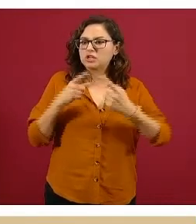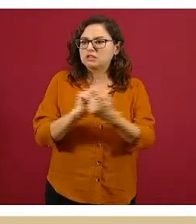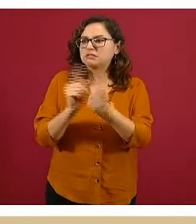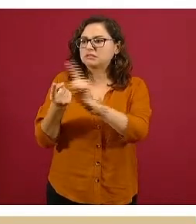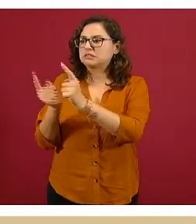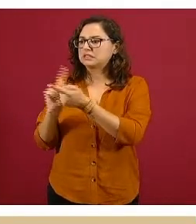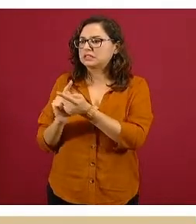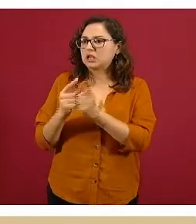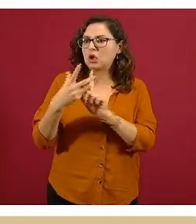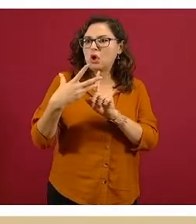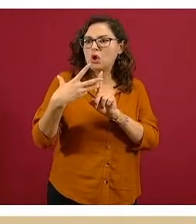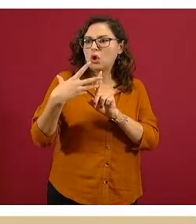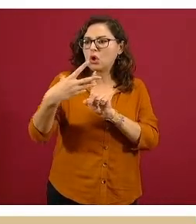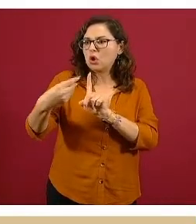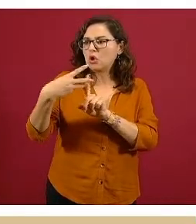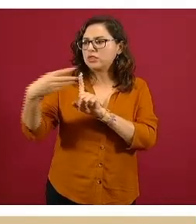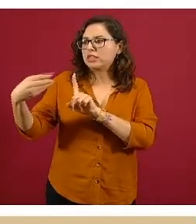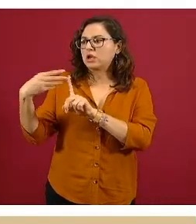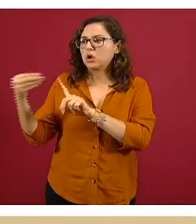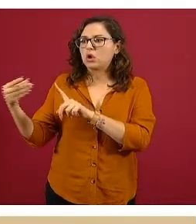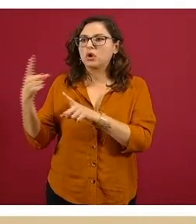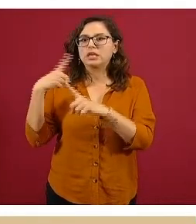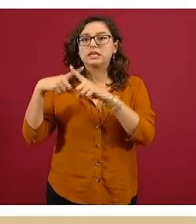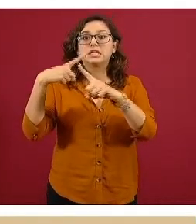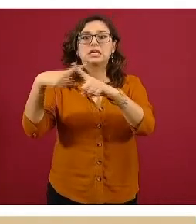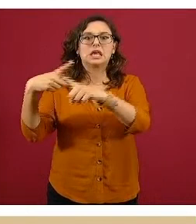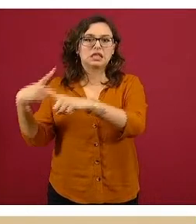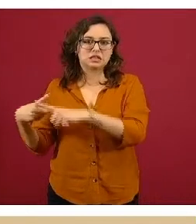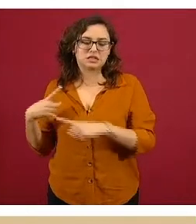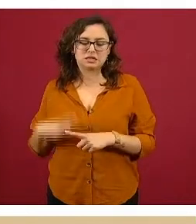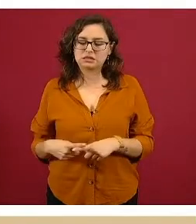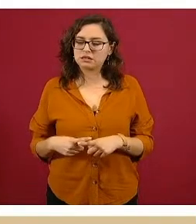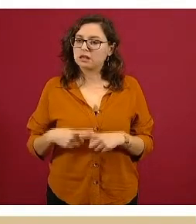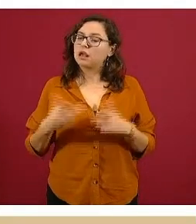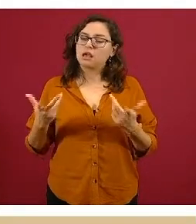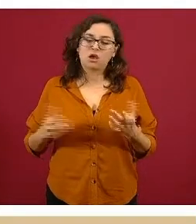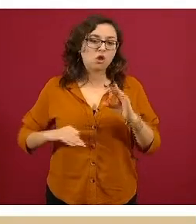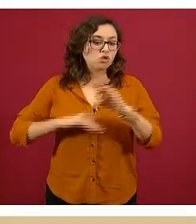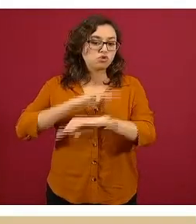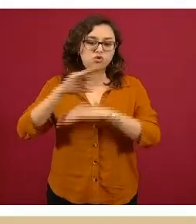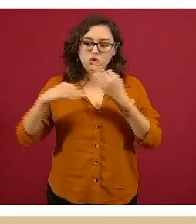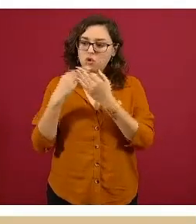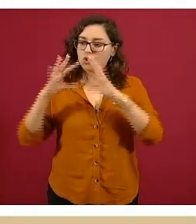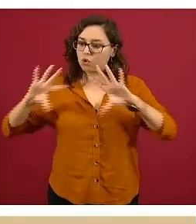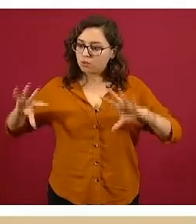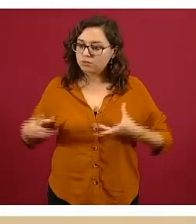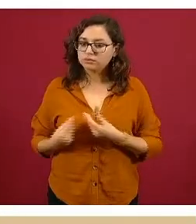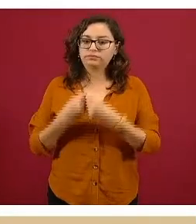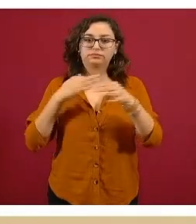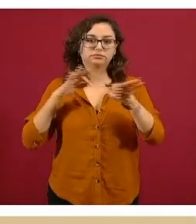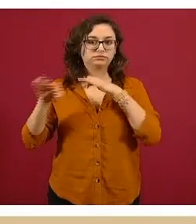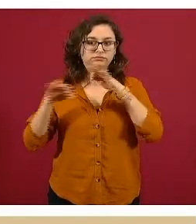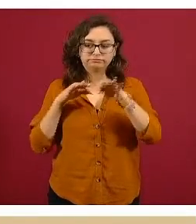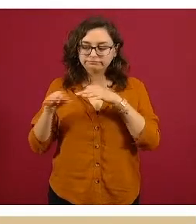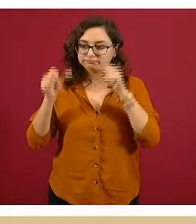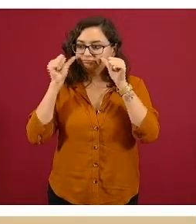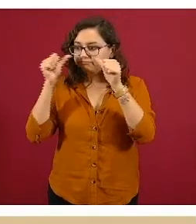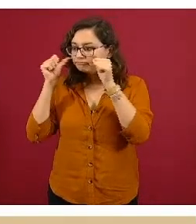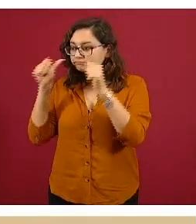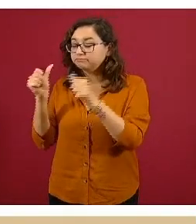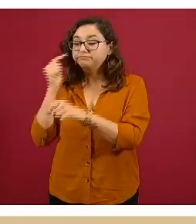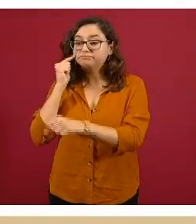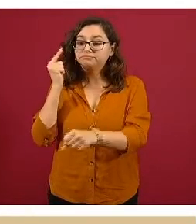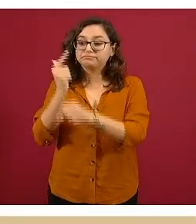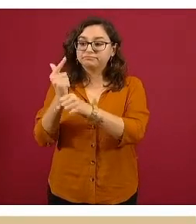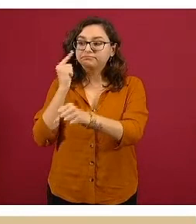el exantema. A esas personas lo primero que hacemos, bueno, hay todo un trabajo del análisis de la cadena epidemiológica, pero lo que hacemos